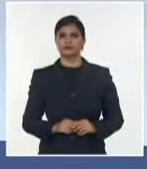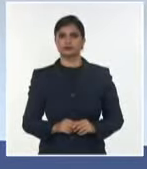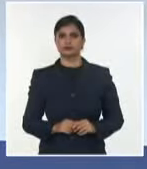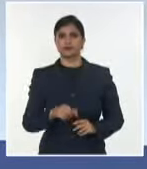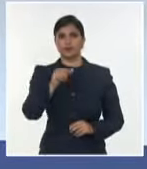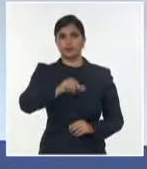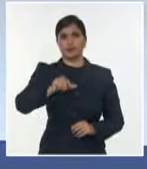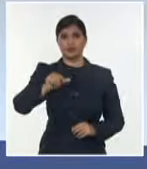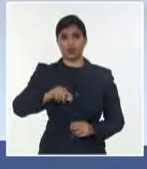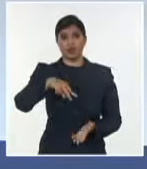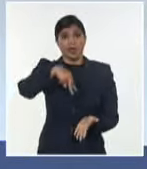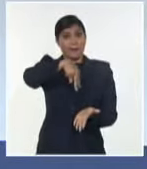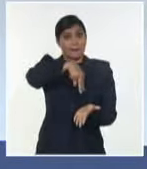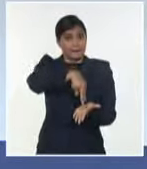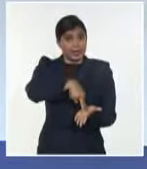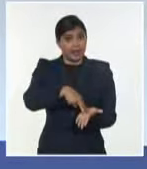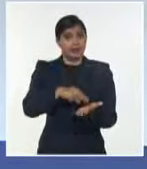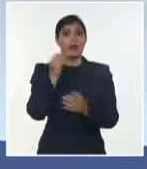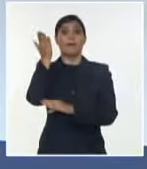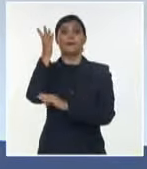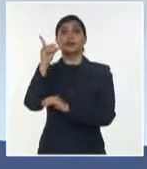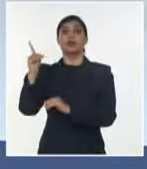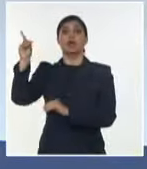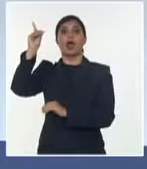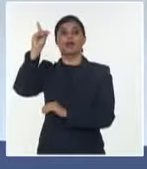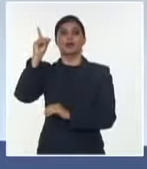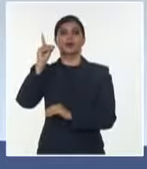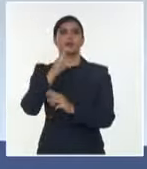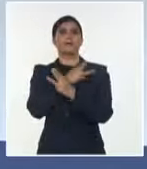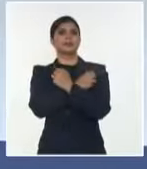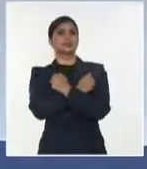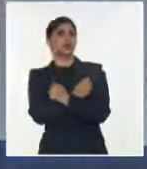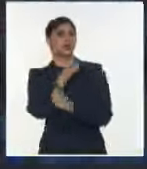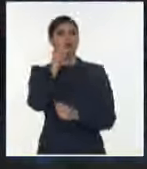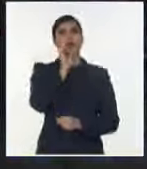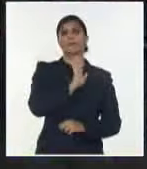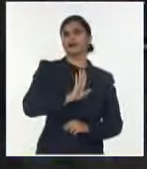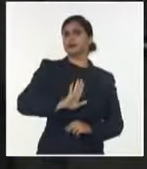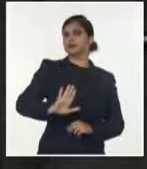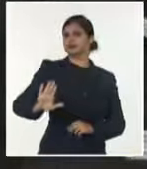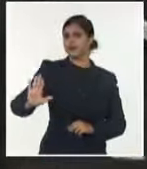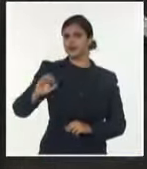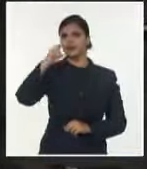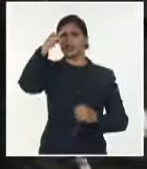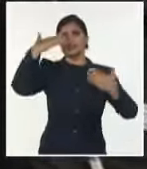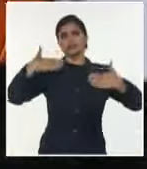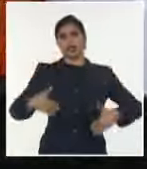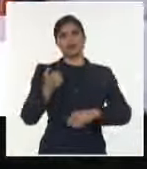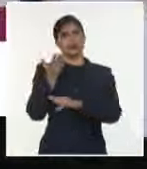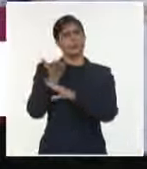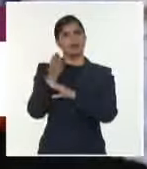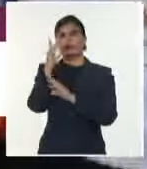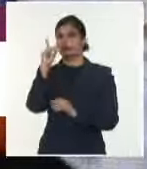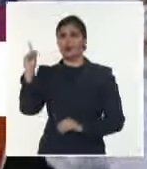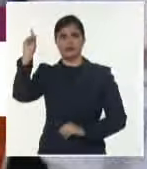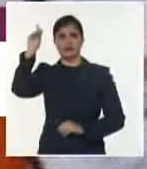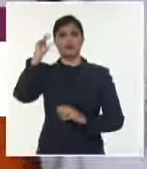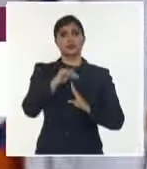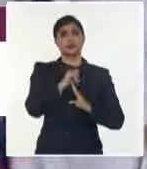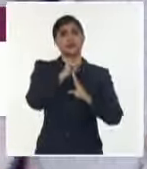hombro con hombro, piden a Dios misericordia, bendiciones, prosperidad y buena salud. El líder de la Revolución Islámica